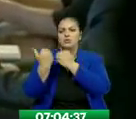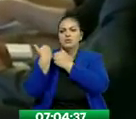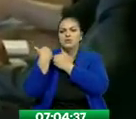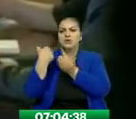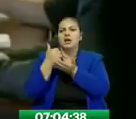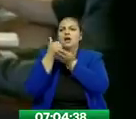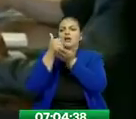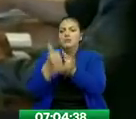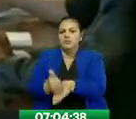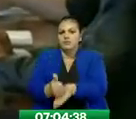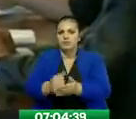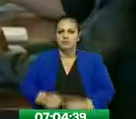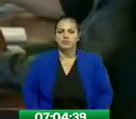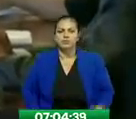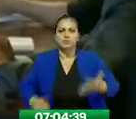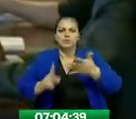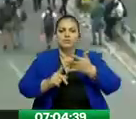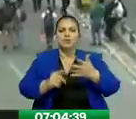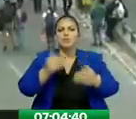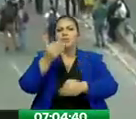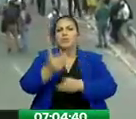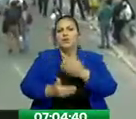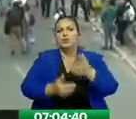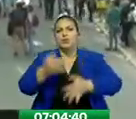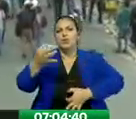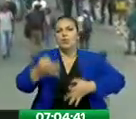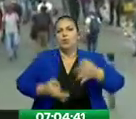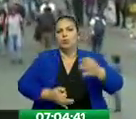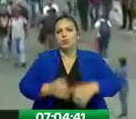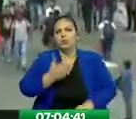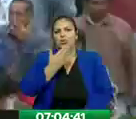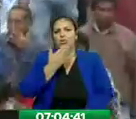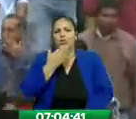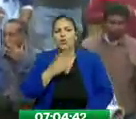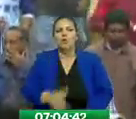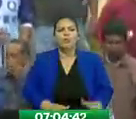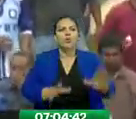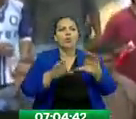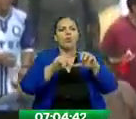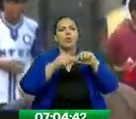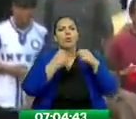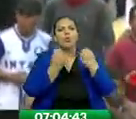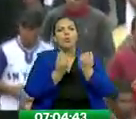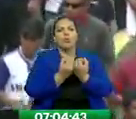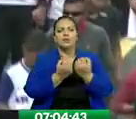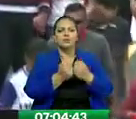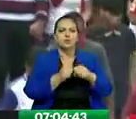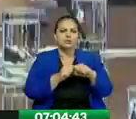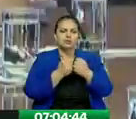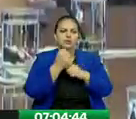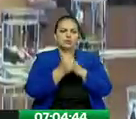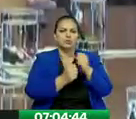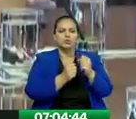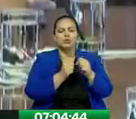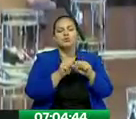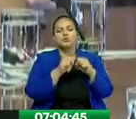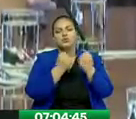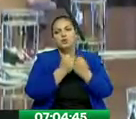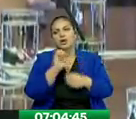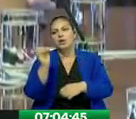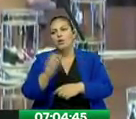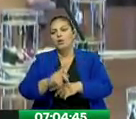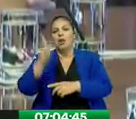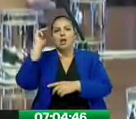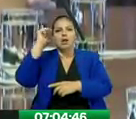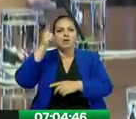buscan se retiren los procesos judiciales para investigar a líderes sociales y sindicales después de las protestas por las medidas económicas. Razón que se